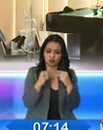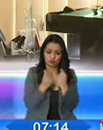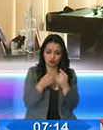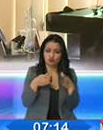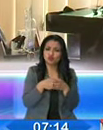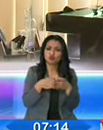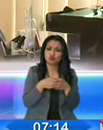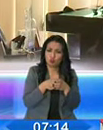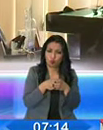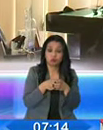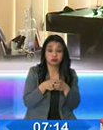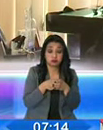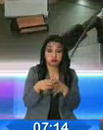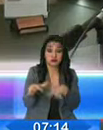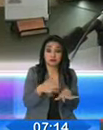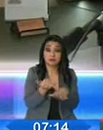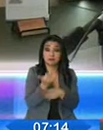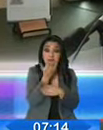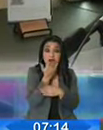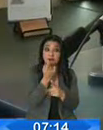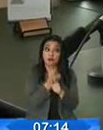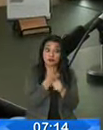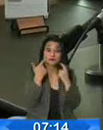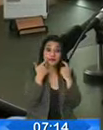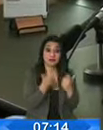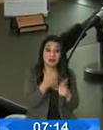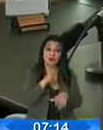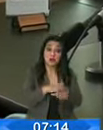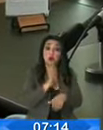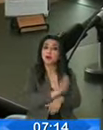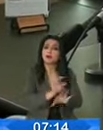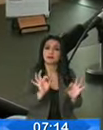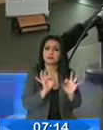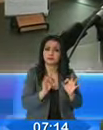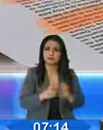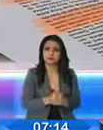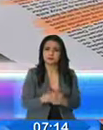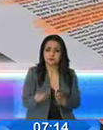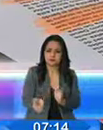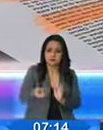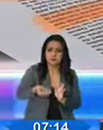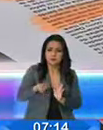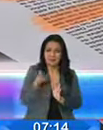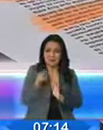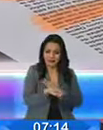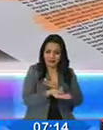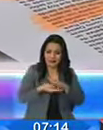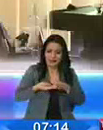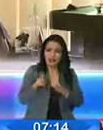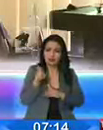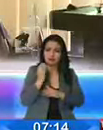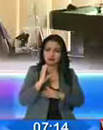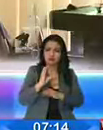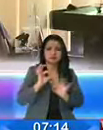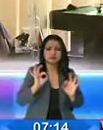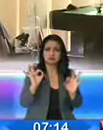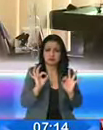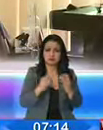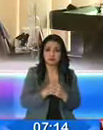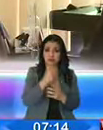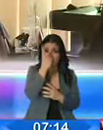la Fiscalía formuló cargos. También señaló que no hay indicios de que haya recibido alguna transferencia económica. De hecho, la deuda que él tiene